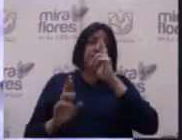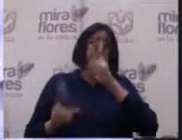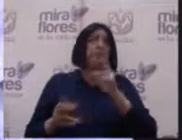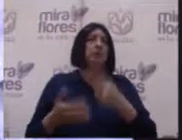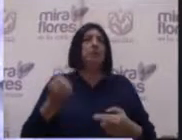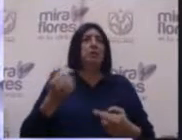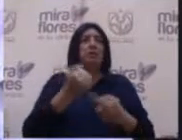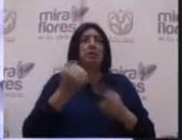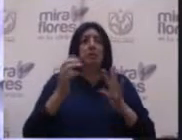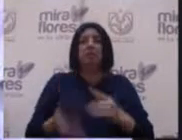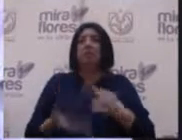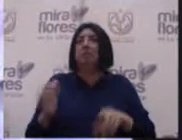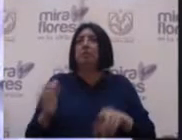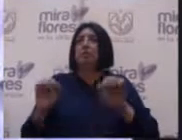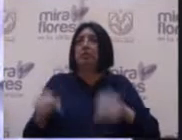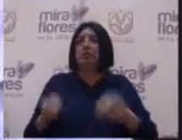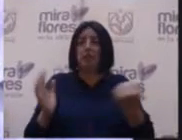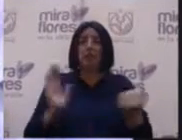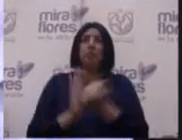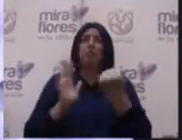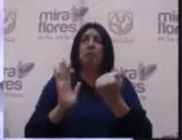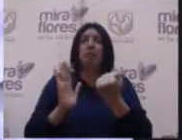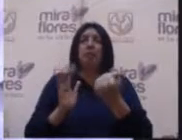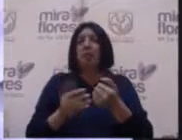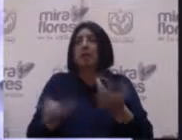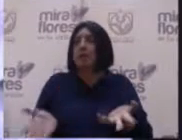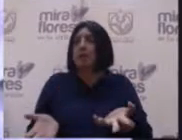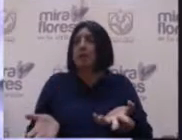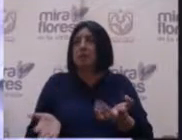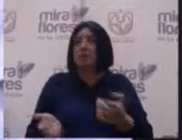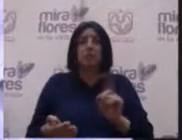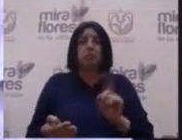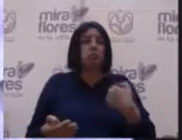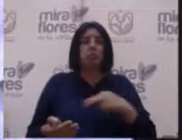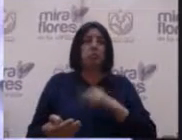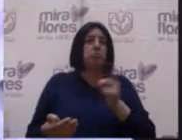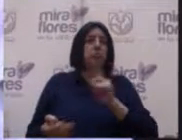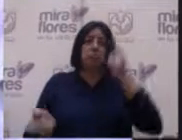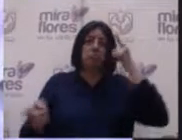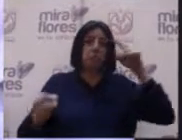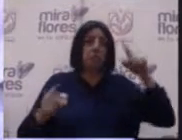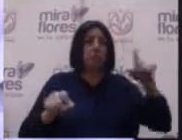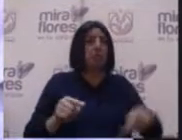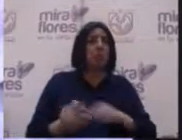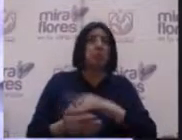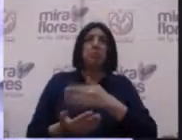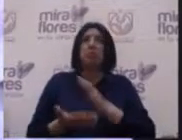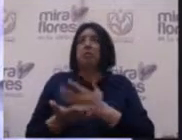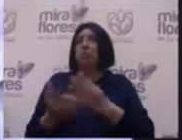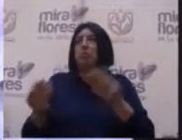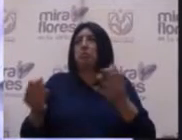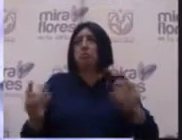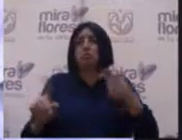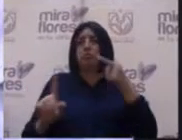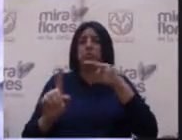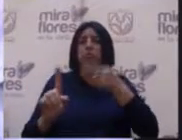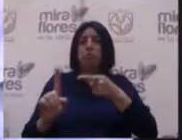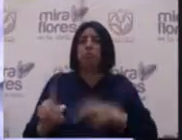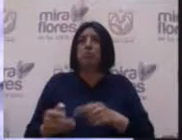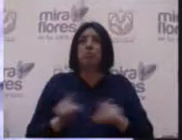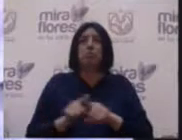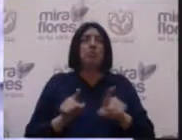regidores tengamos que aprobar algo en la que no estamos de acuerdo en muchísimos puntos. Inclusive